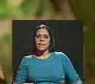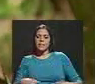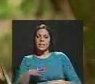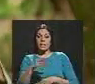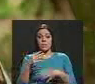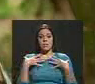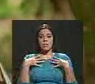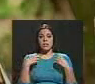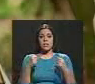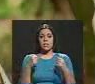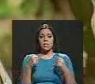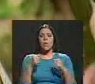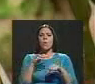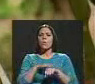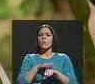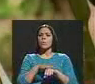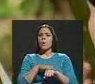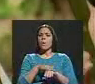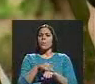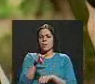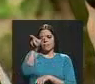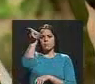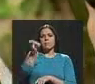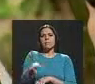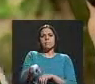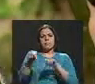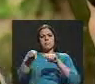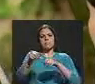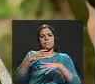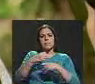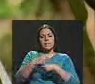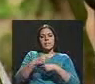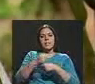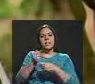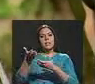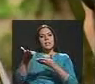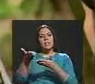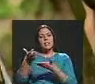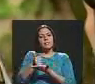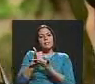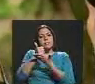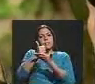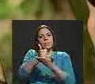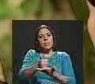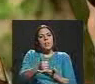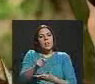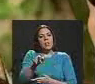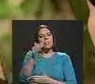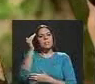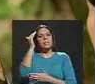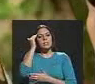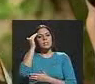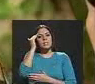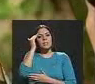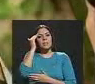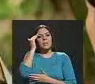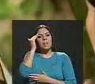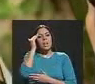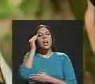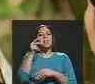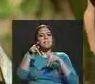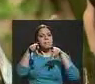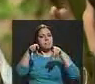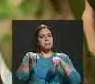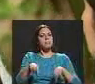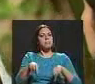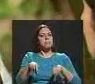salud sobre lo que él puede hacer y llevarlo a que él sepa que es una